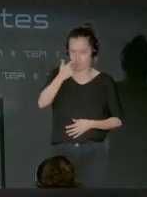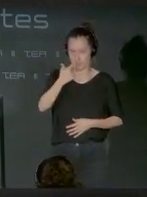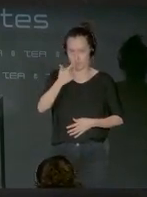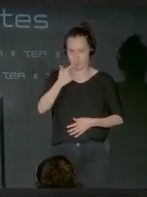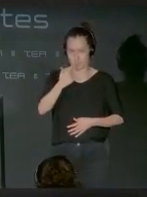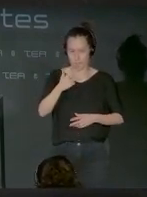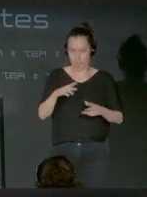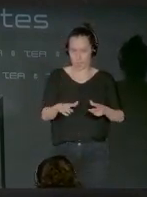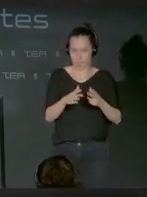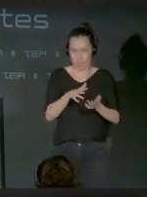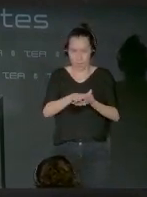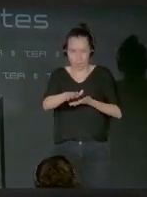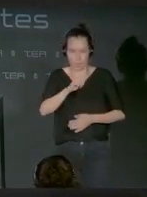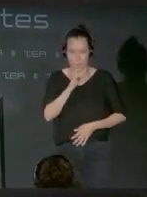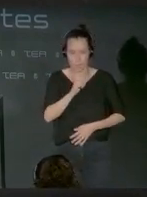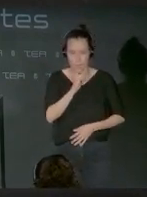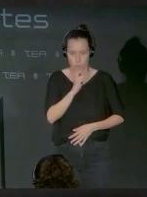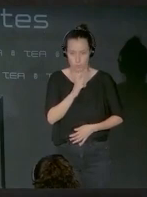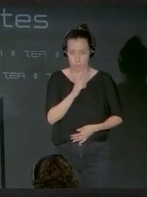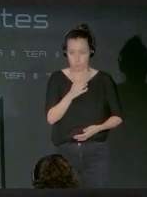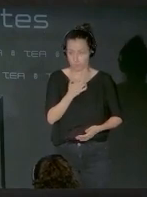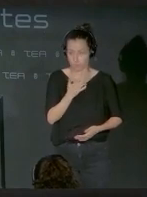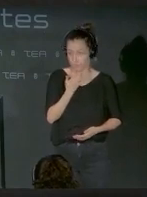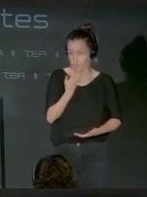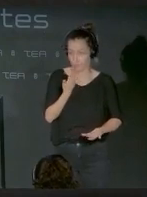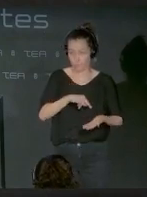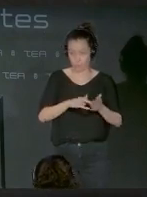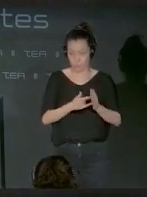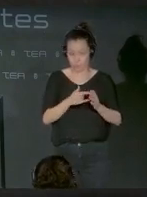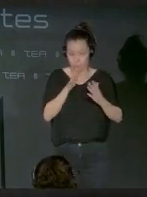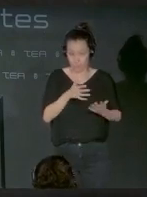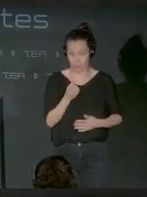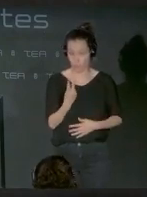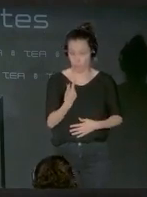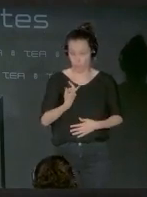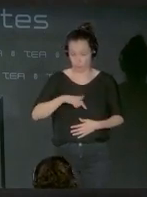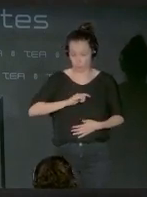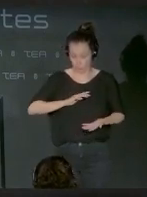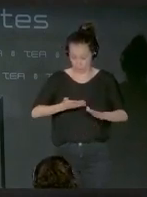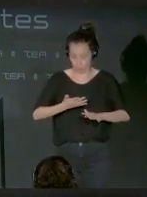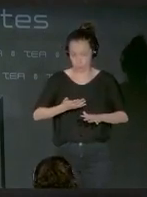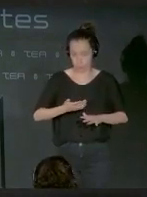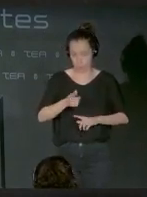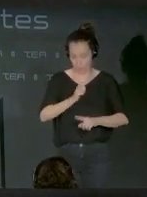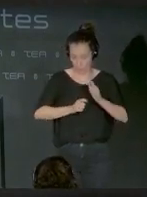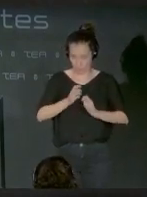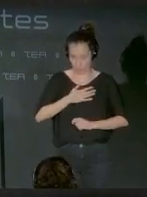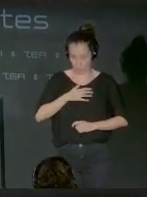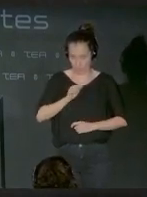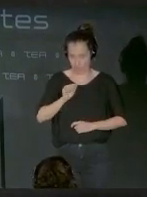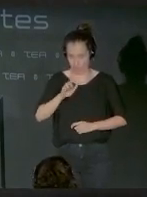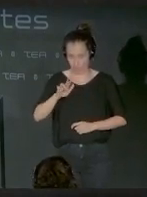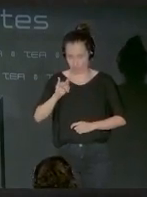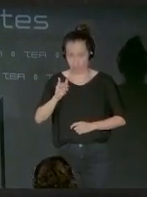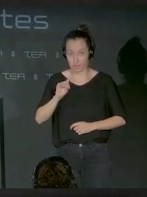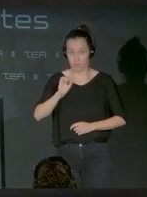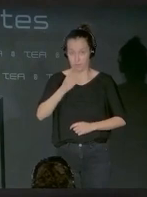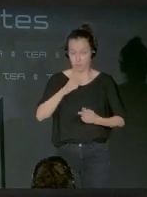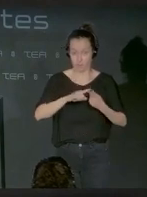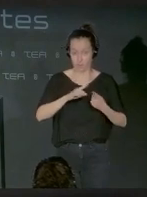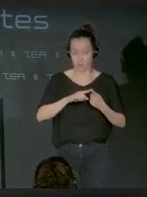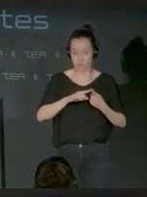ejemplo de ello son dos de los proyectos que actualmente estamos llevando a cabo desde nuestra asociación desde Avi 1 Play y cual y